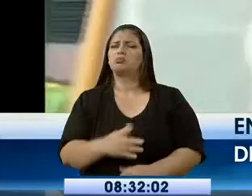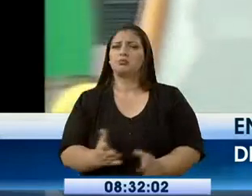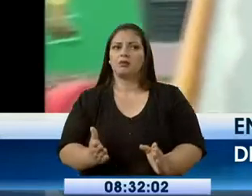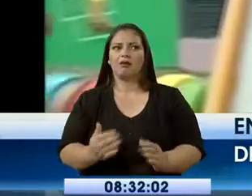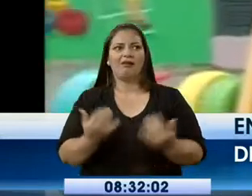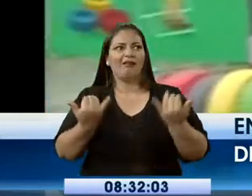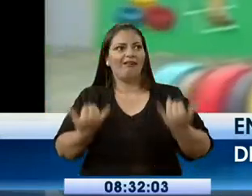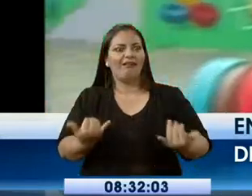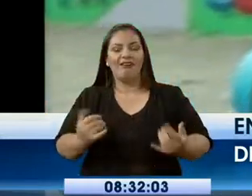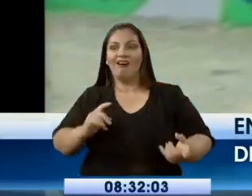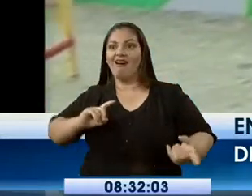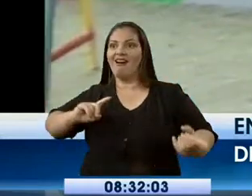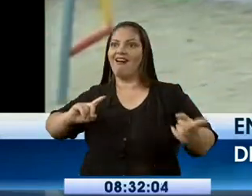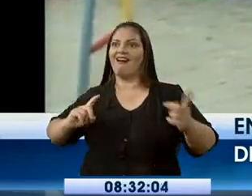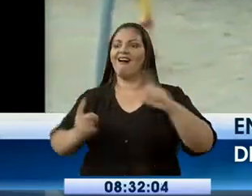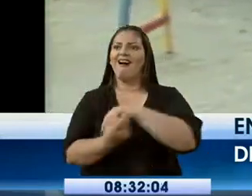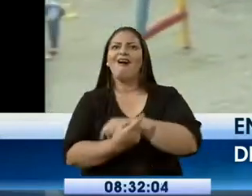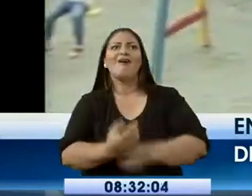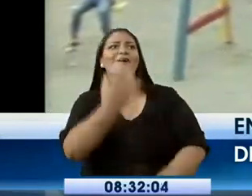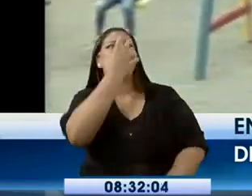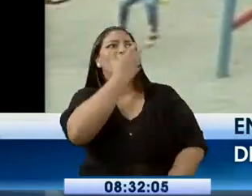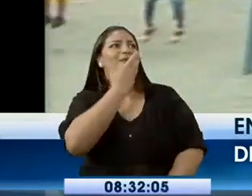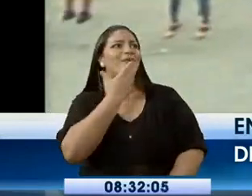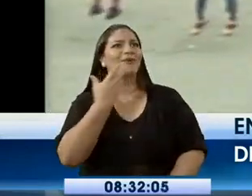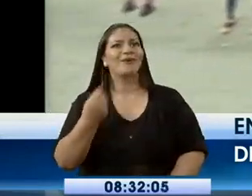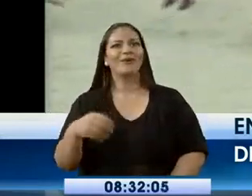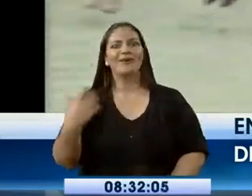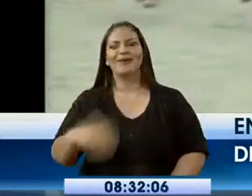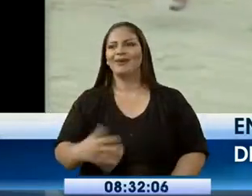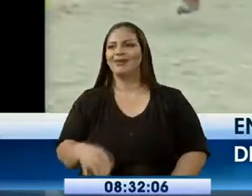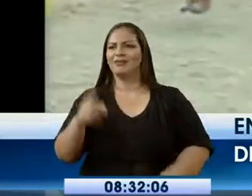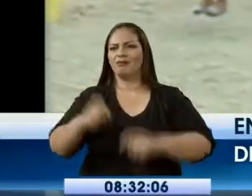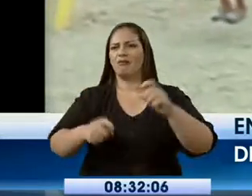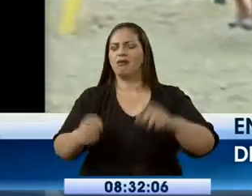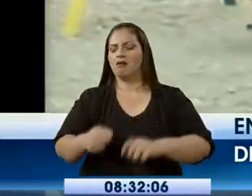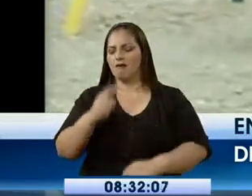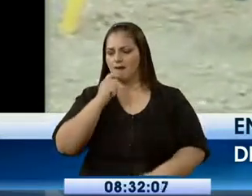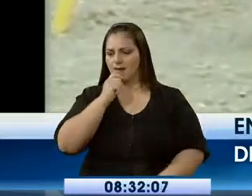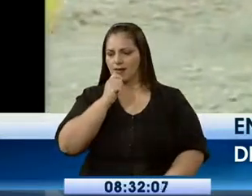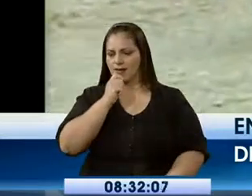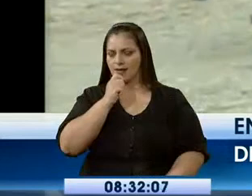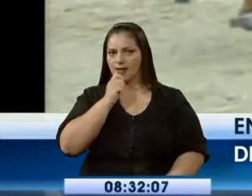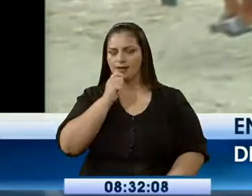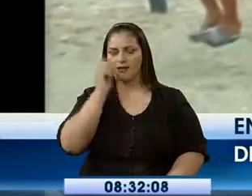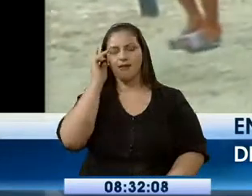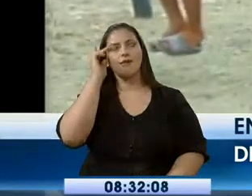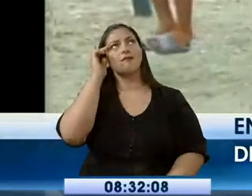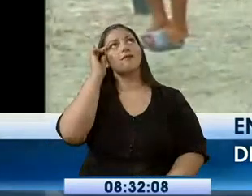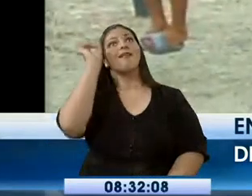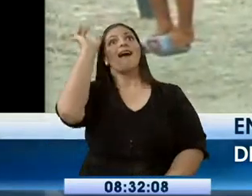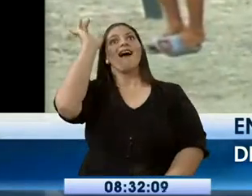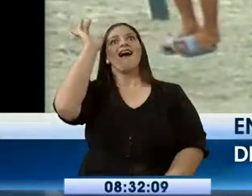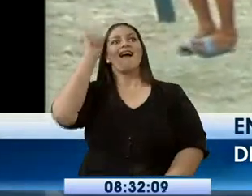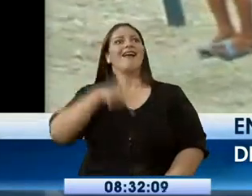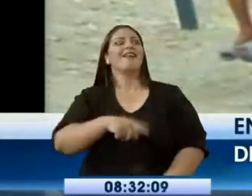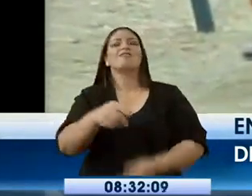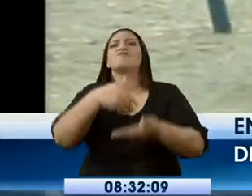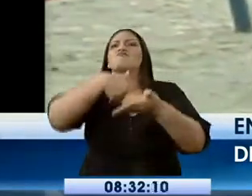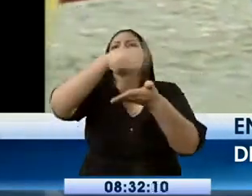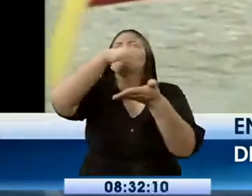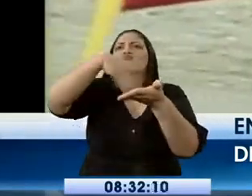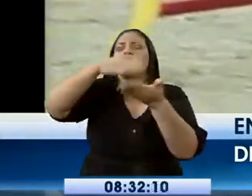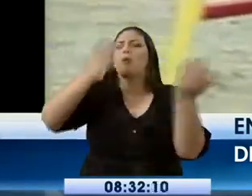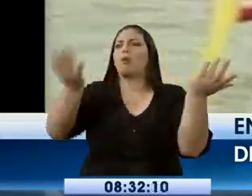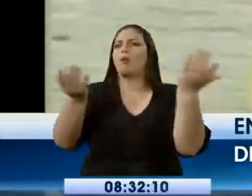uso de la creatividad, del ingenio, del talento, del color, de la vida para poder transformar